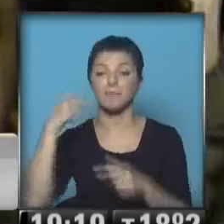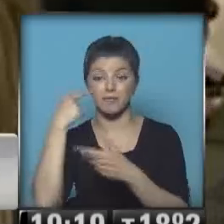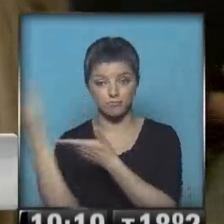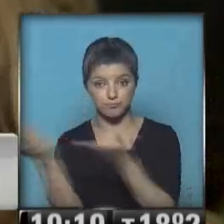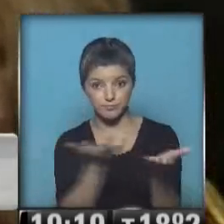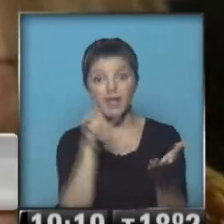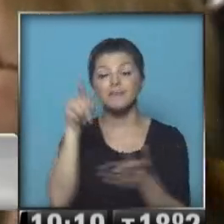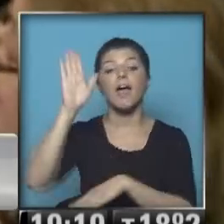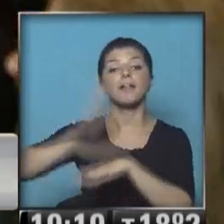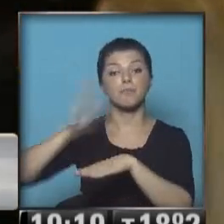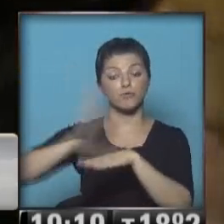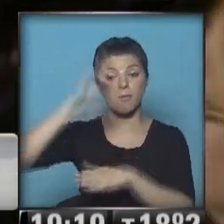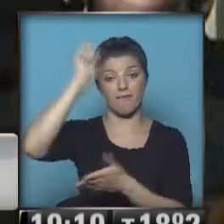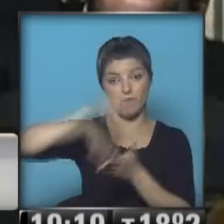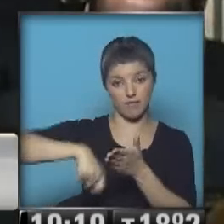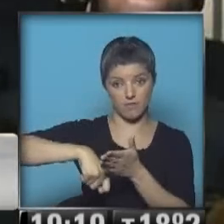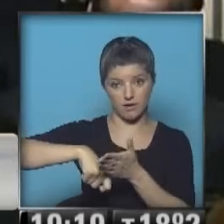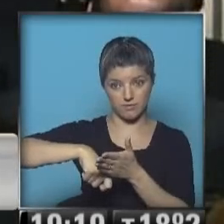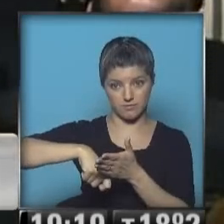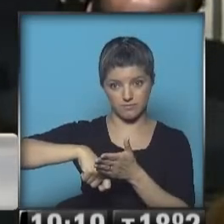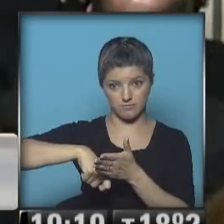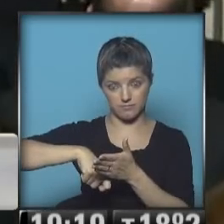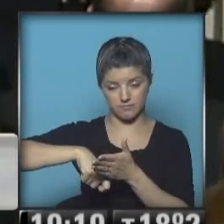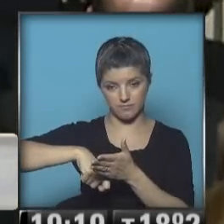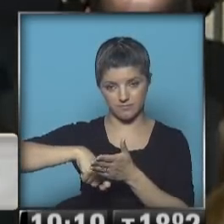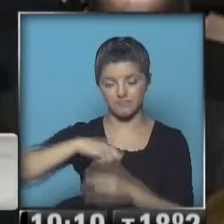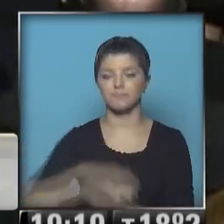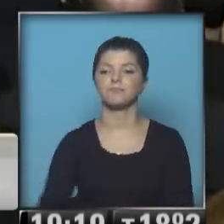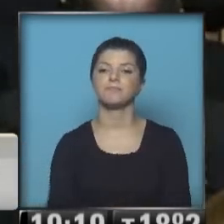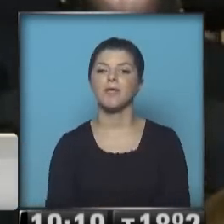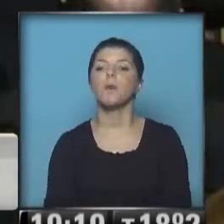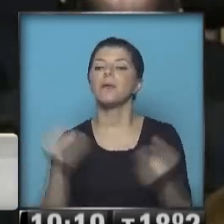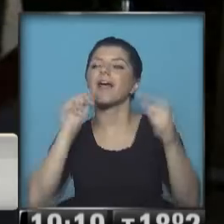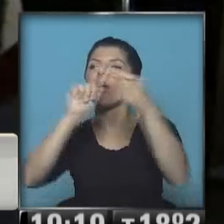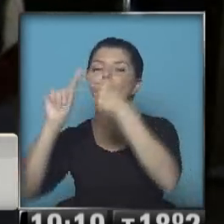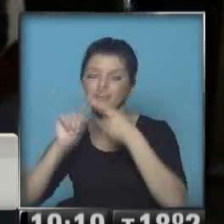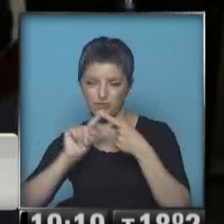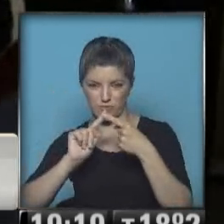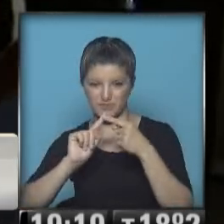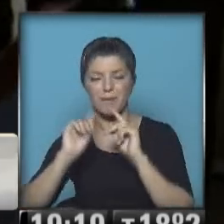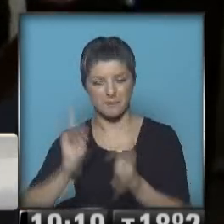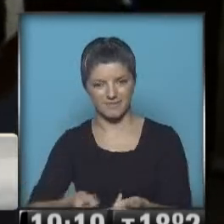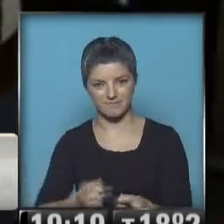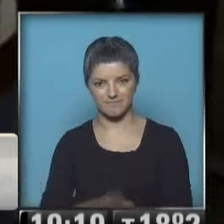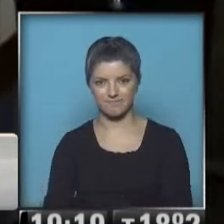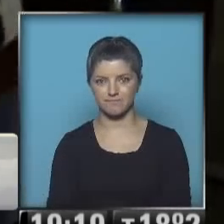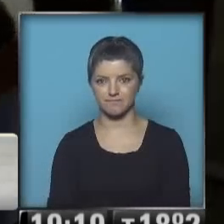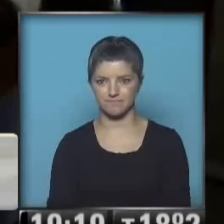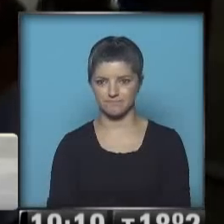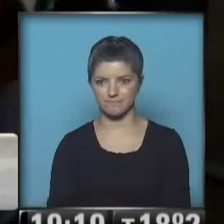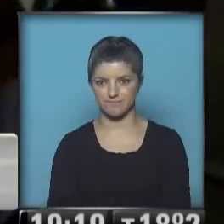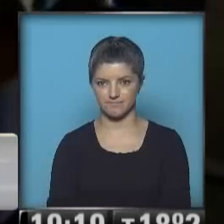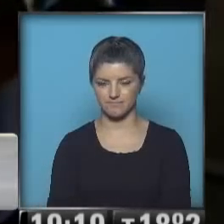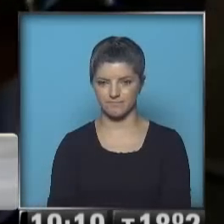que será la encargada de firmar este contrato de obras eléctricas para la interconexión de la costa atlántica. Es